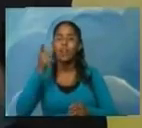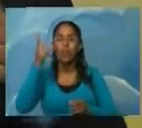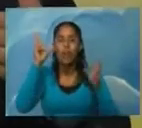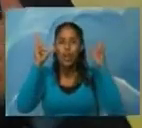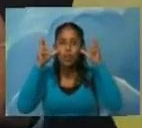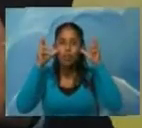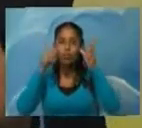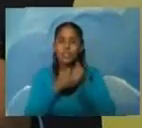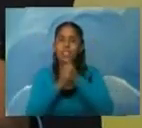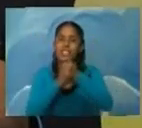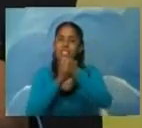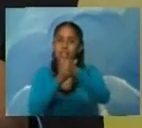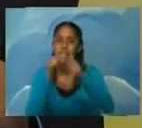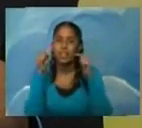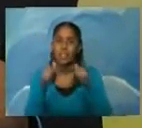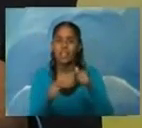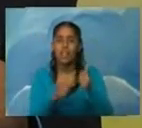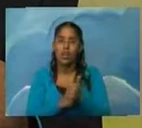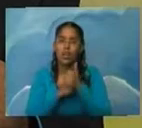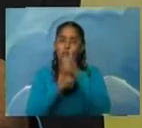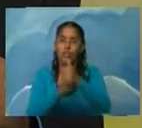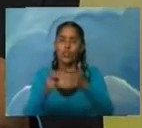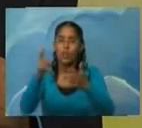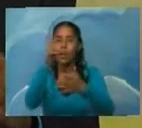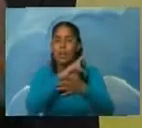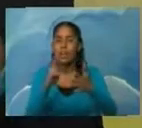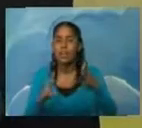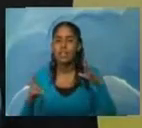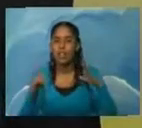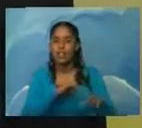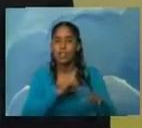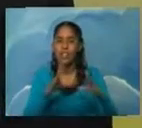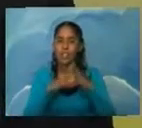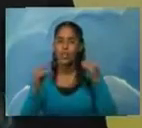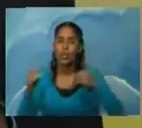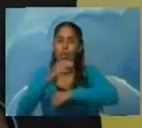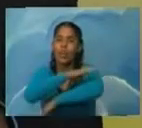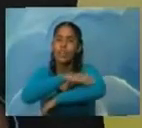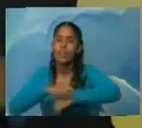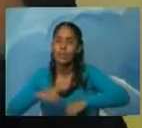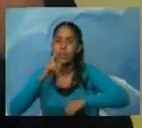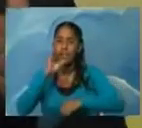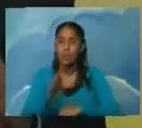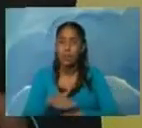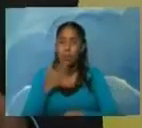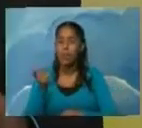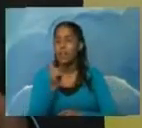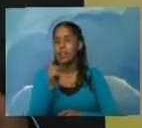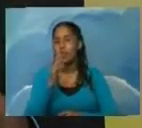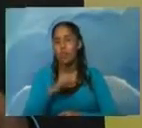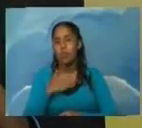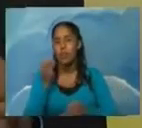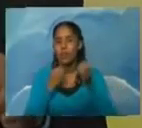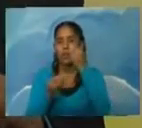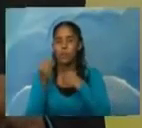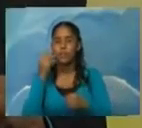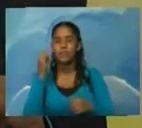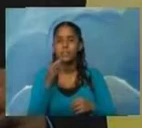sigue. Y aquí continúa la lista de los animales que pueden y no pueden comer. Y siempre hay una